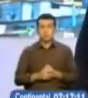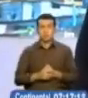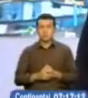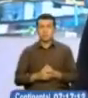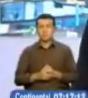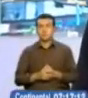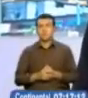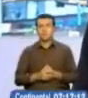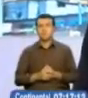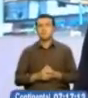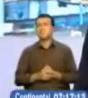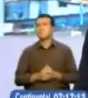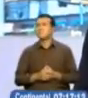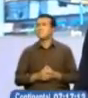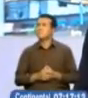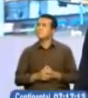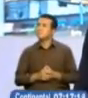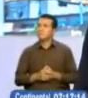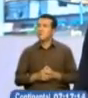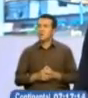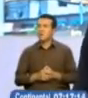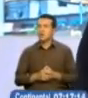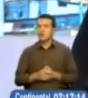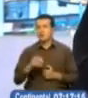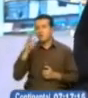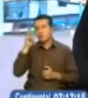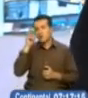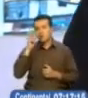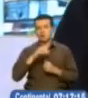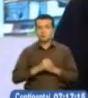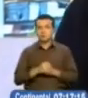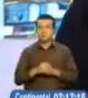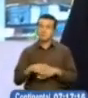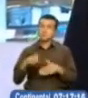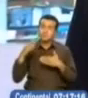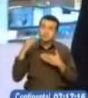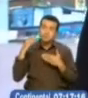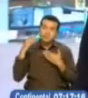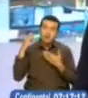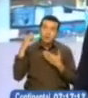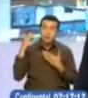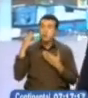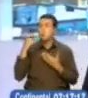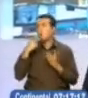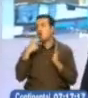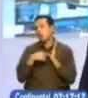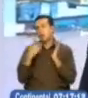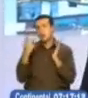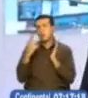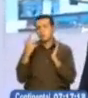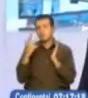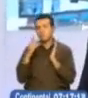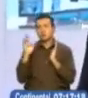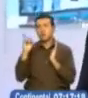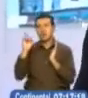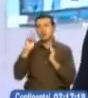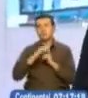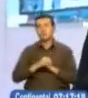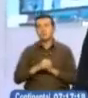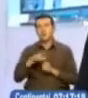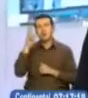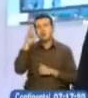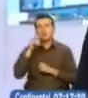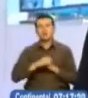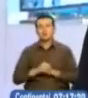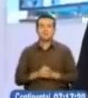Yo tengo la impresión de que no mucho. Más bien la política que expresa esto, ¿no? Es decir, sí, no, la verdad que no. No sé, o sea, creo que